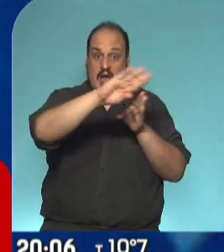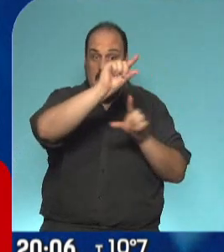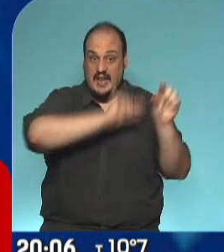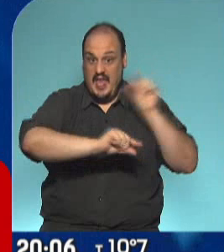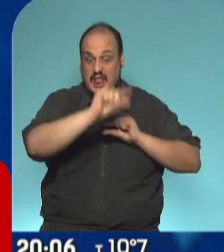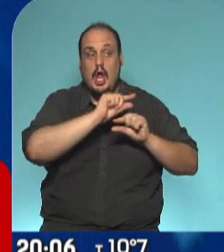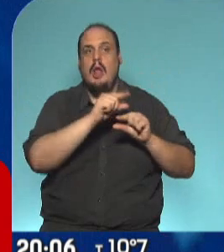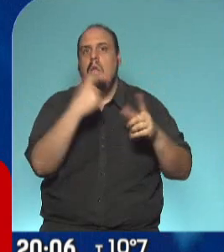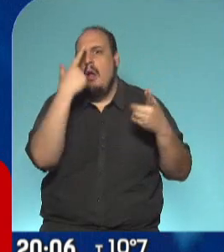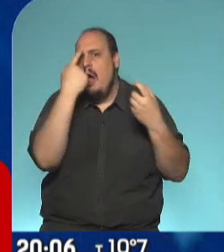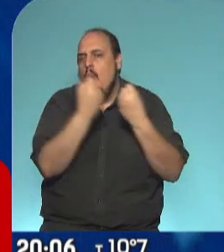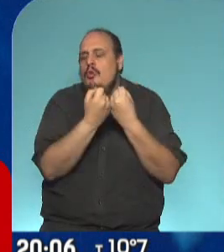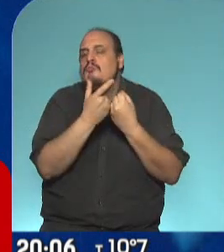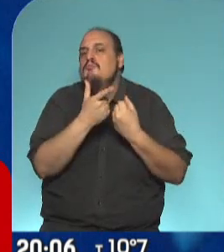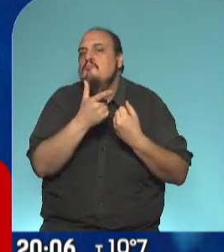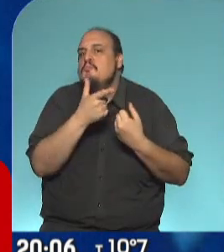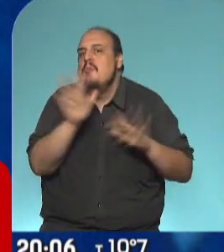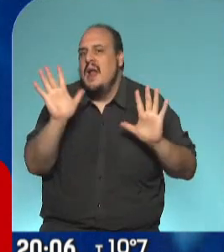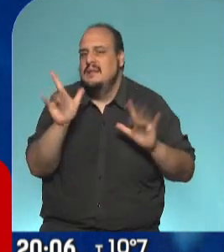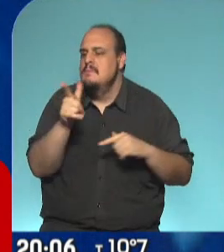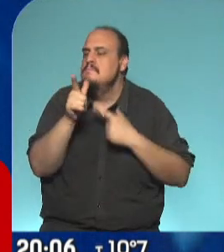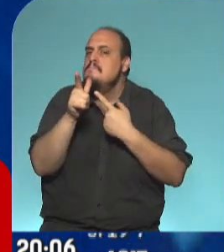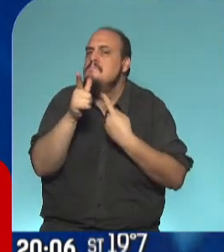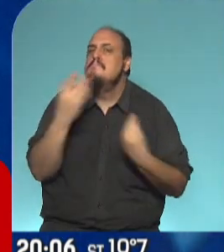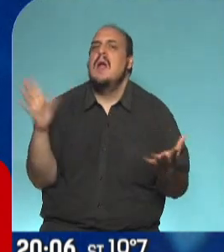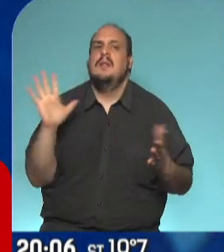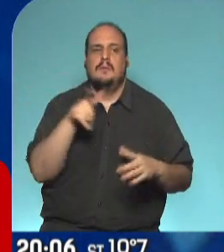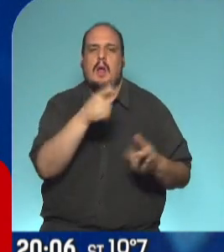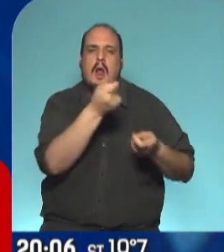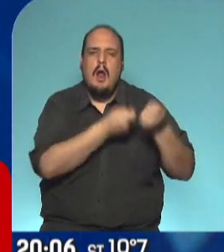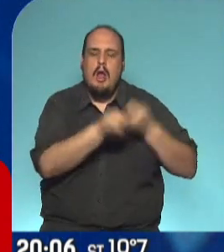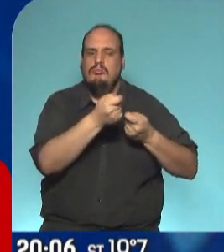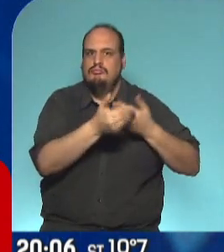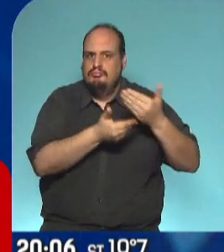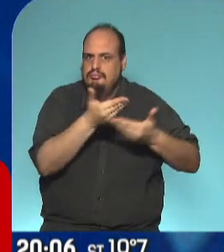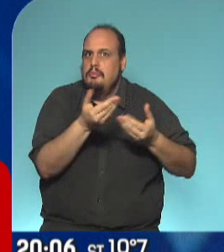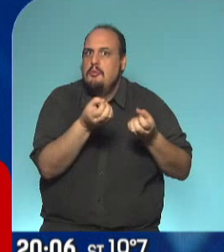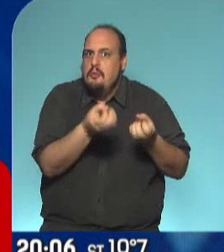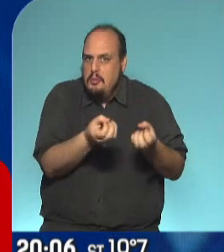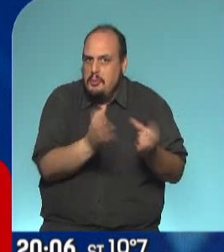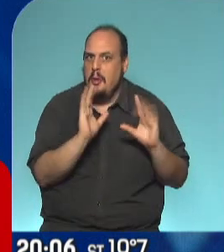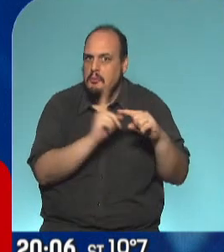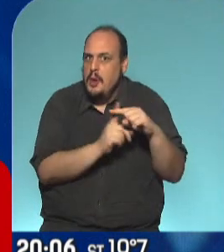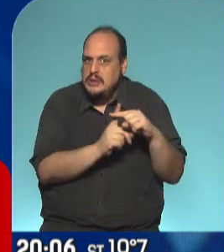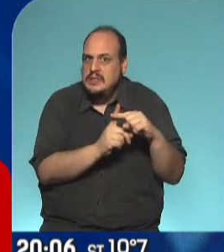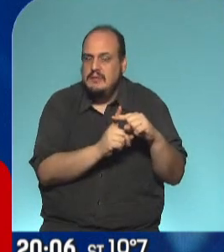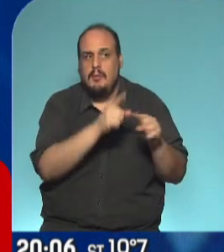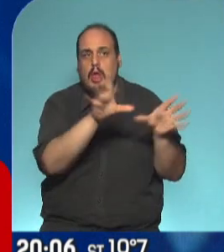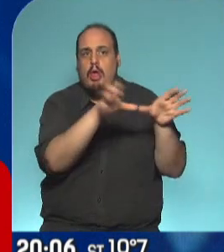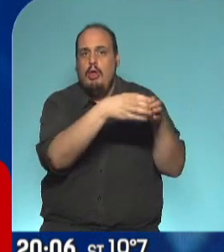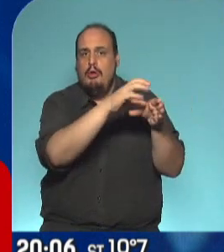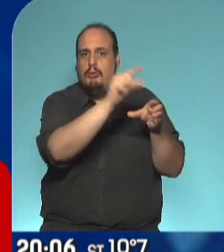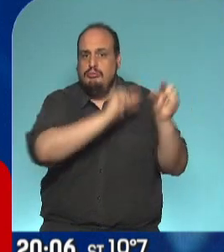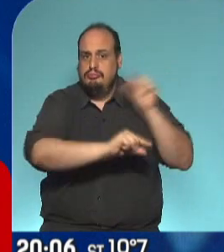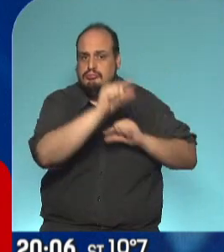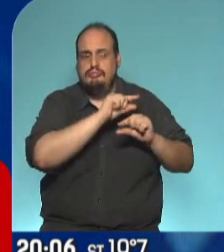qué hablamos de principio de acuerdo? Bueno, porque hubo un avance en las negociaciones, un avance positivo, pero todavía los acreedores y el gobierno